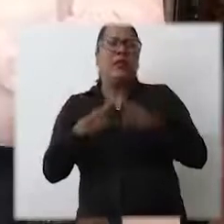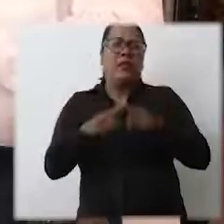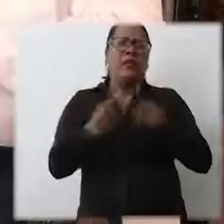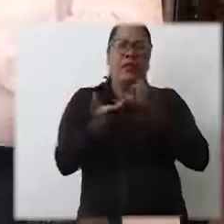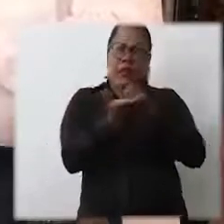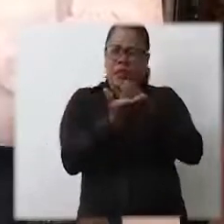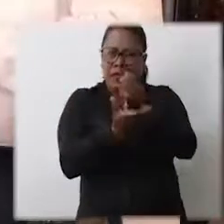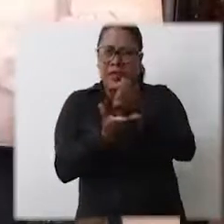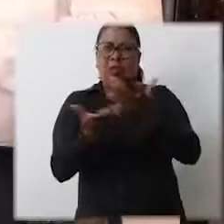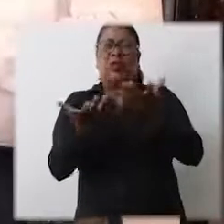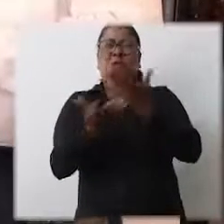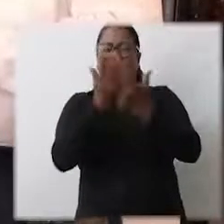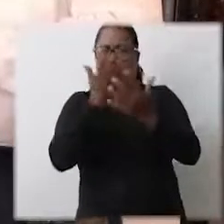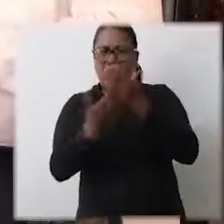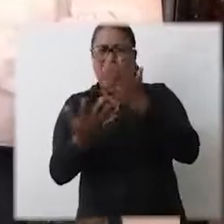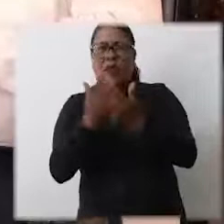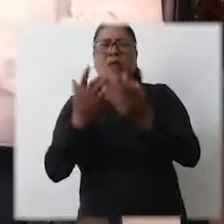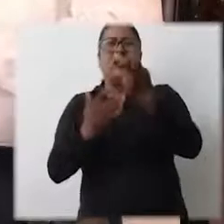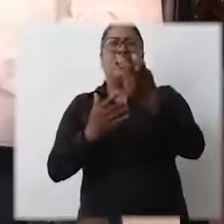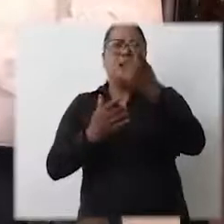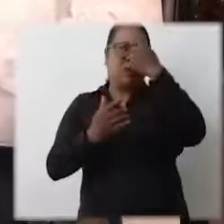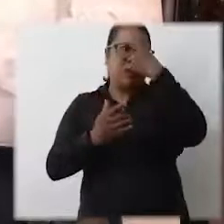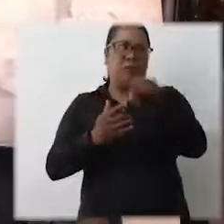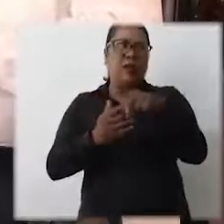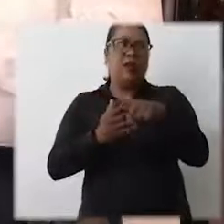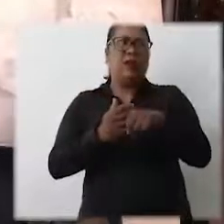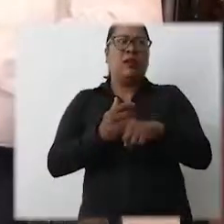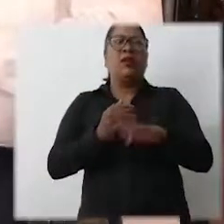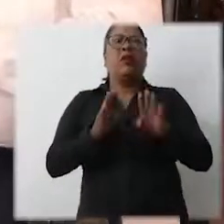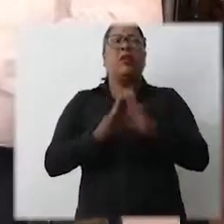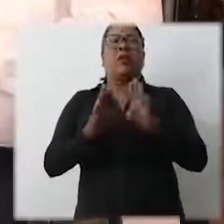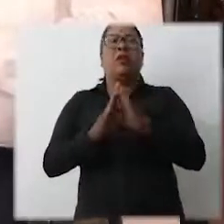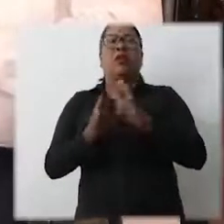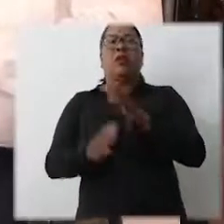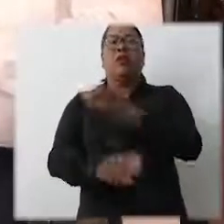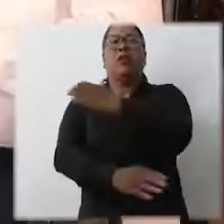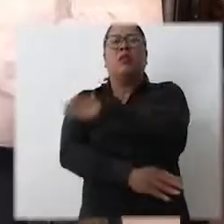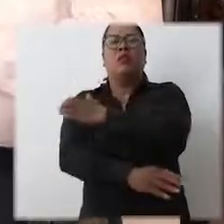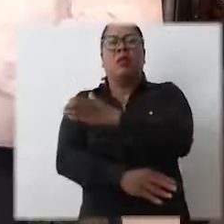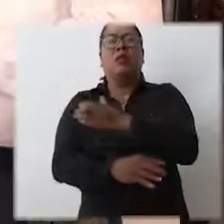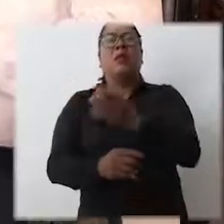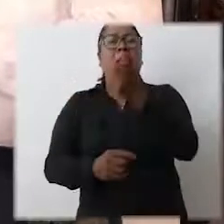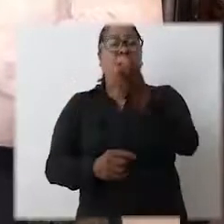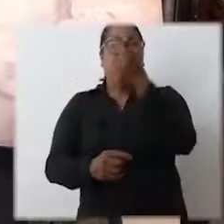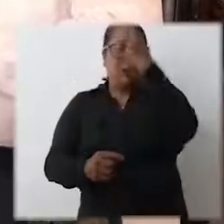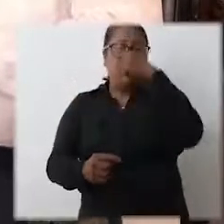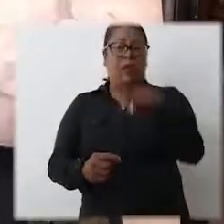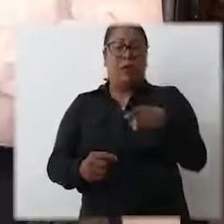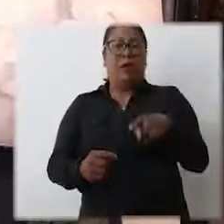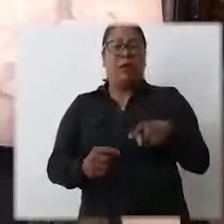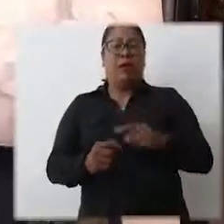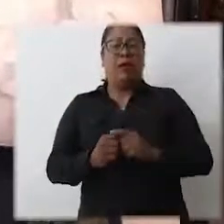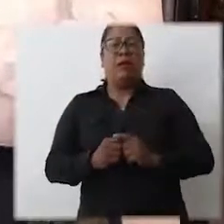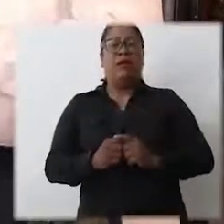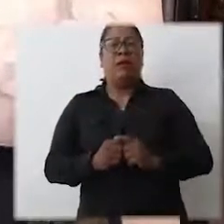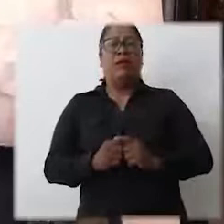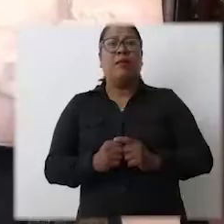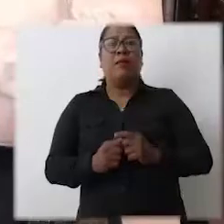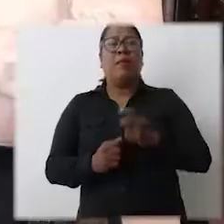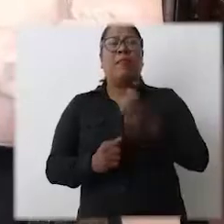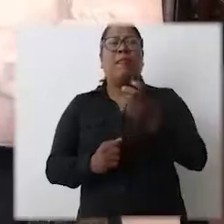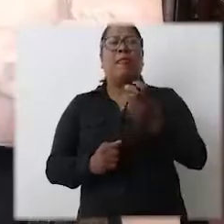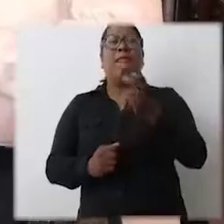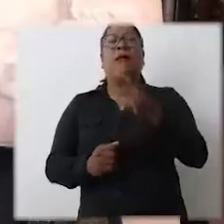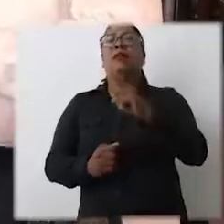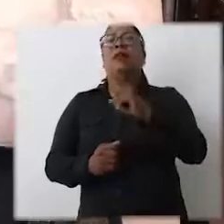respetarlas, y resulta indispensable, ya que por un lado la ciudadanía conoce sus derechos y nosotros como